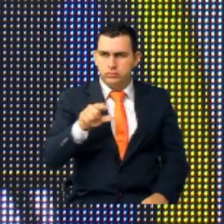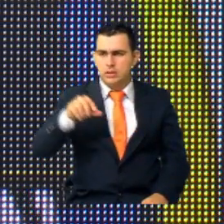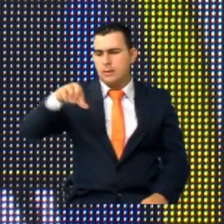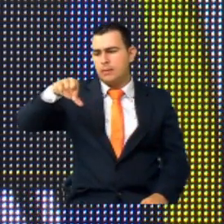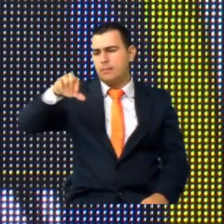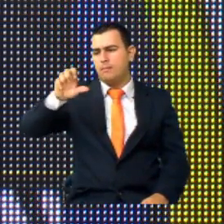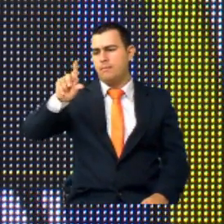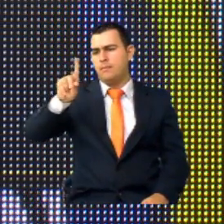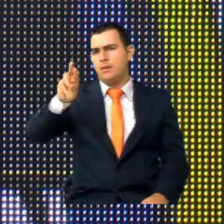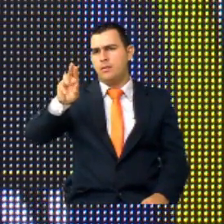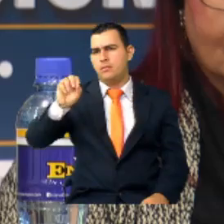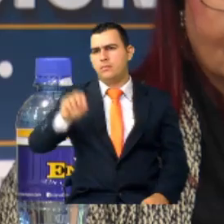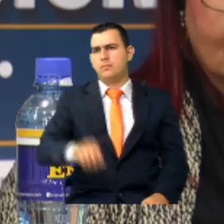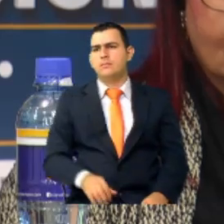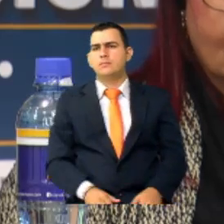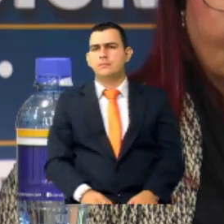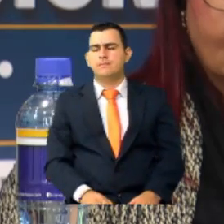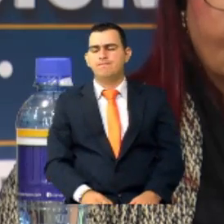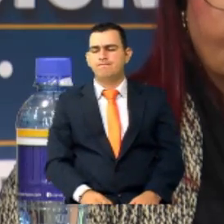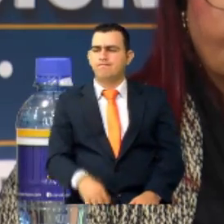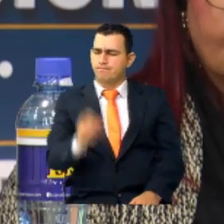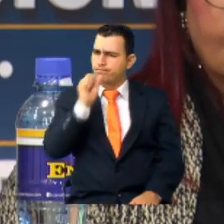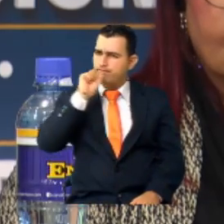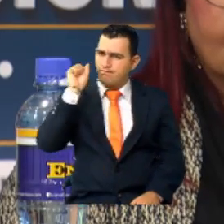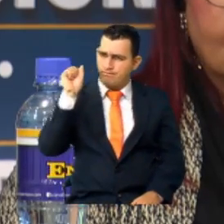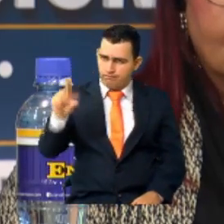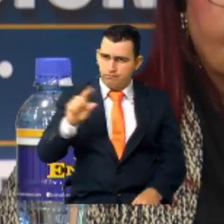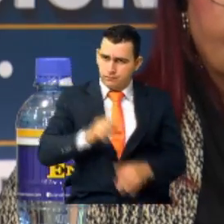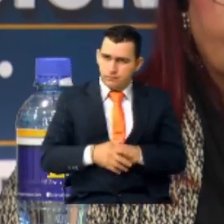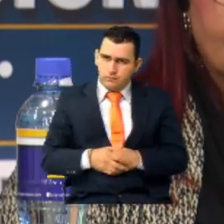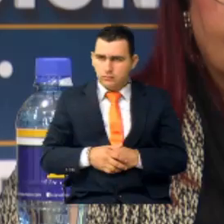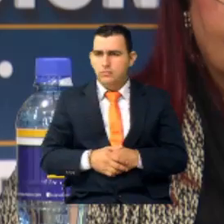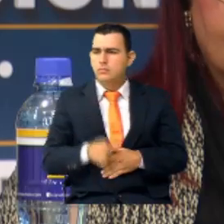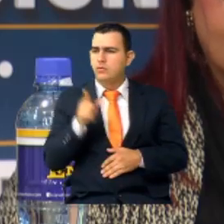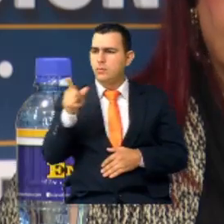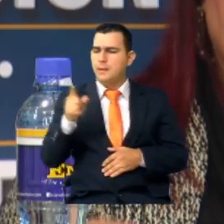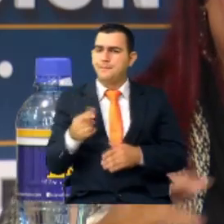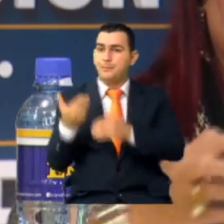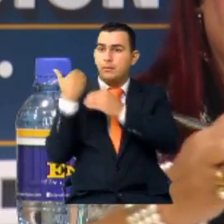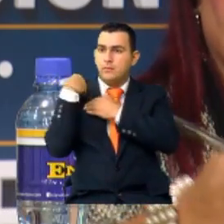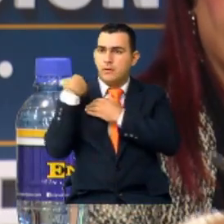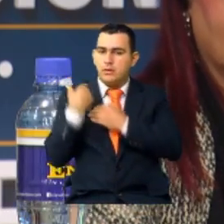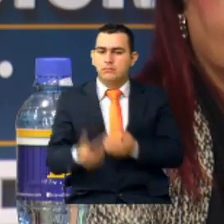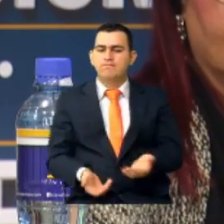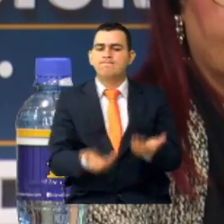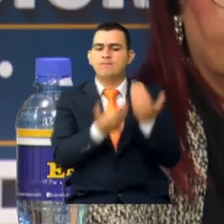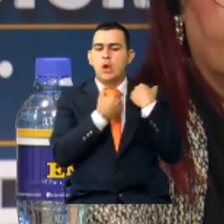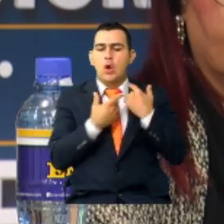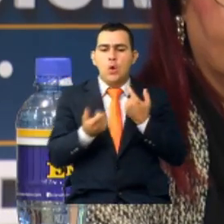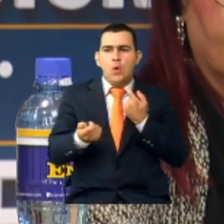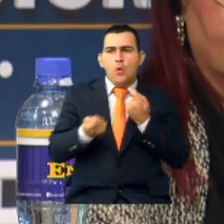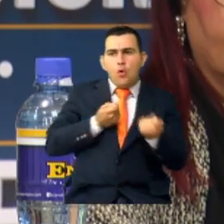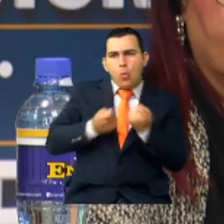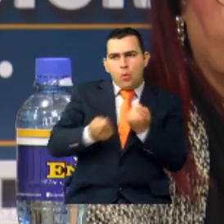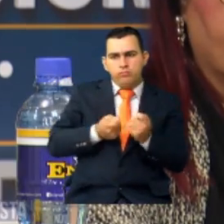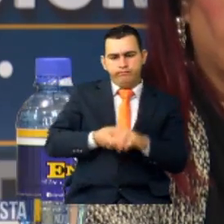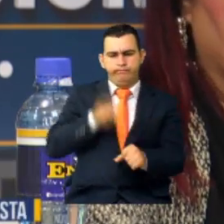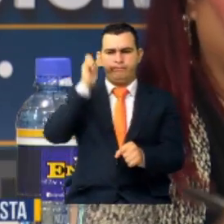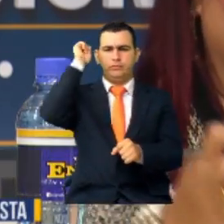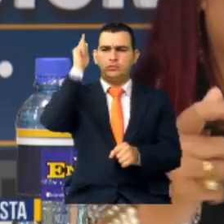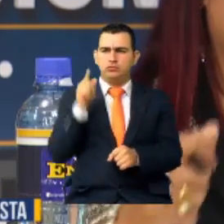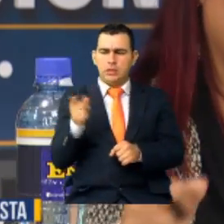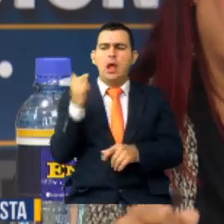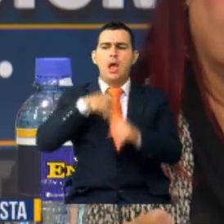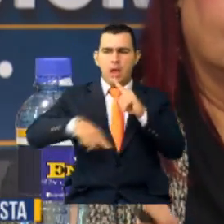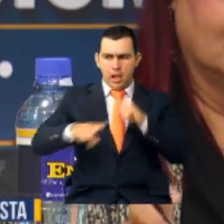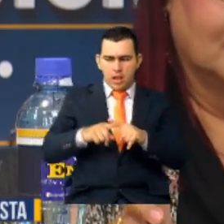Gómez. Candidato Pedro Luis, ¿cuál fue el control político que el Consejo Municipal de Barranca Bermeja, del cual usted hizo parte